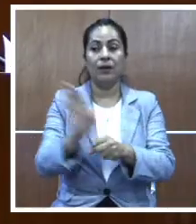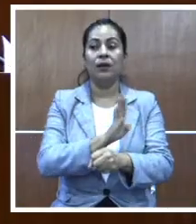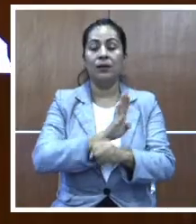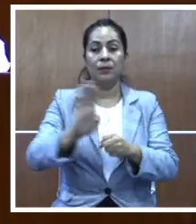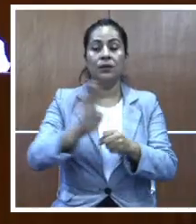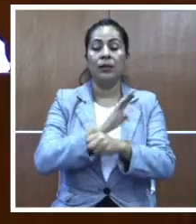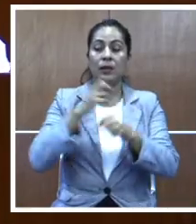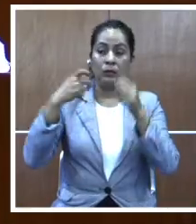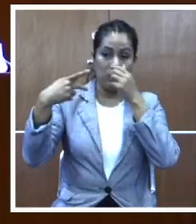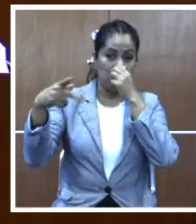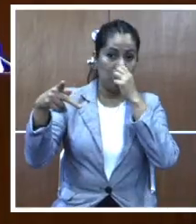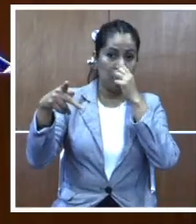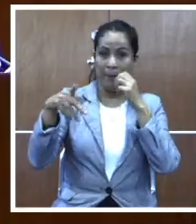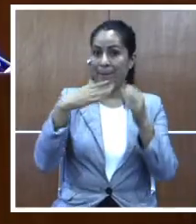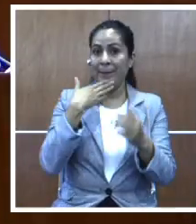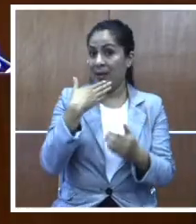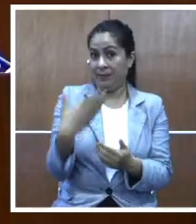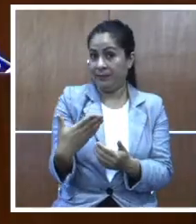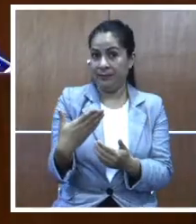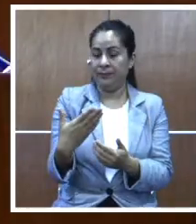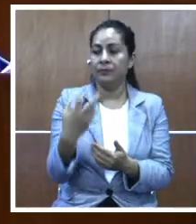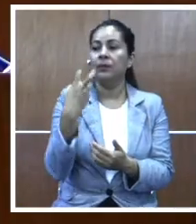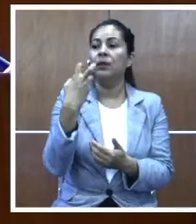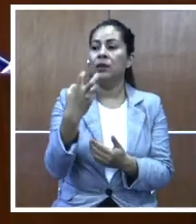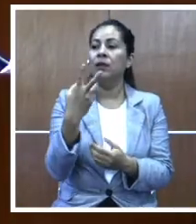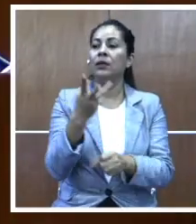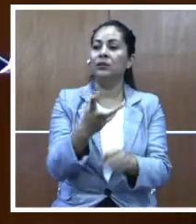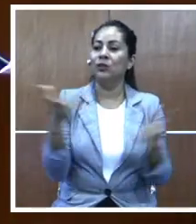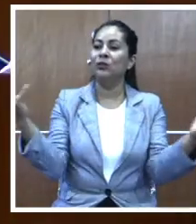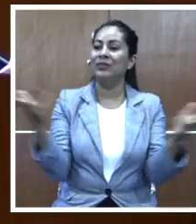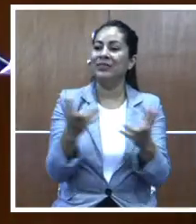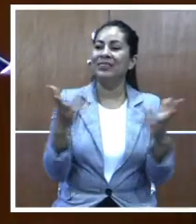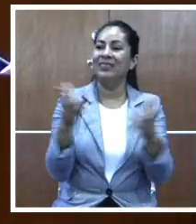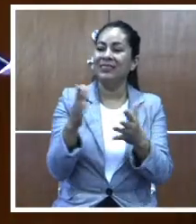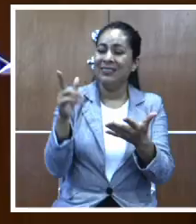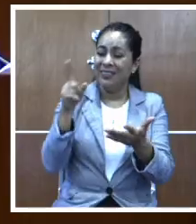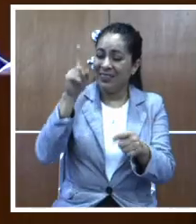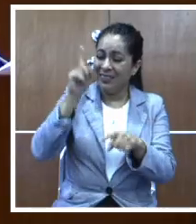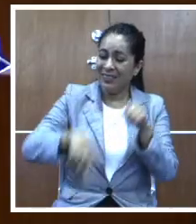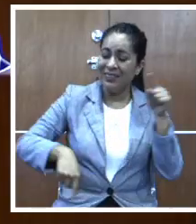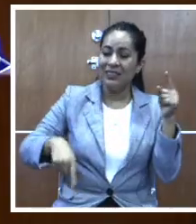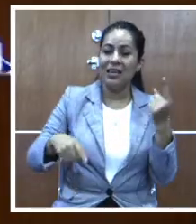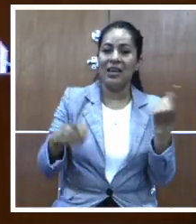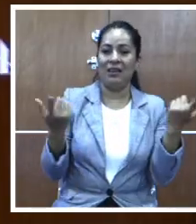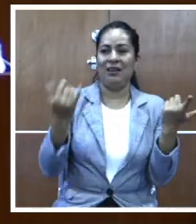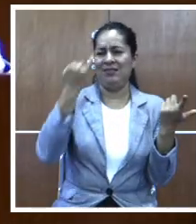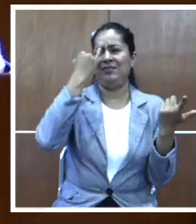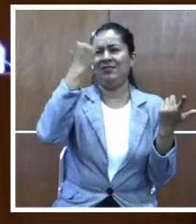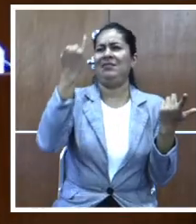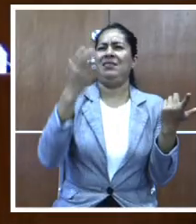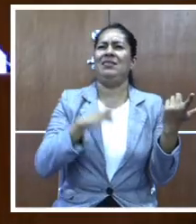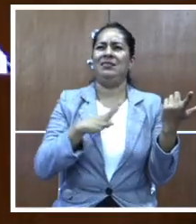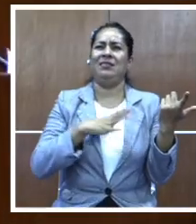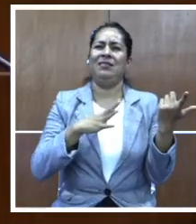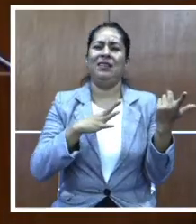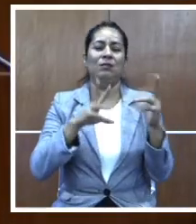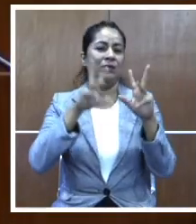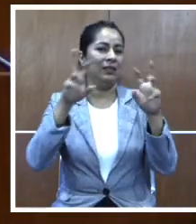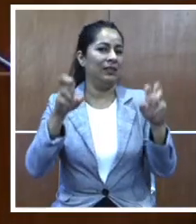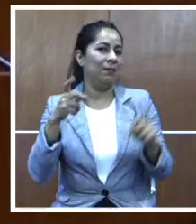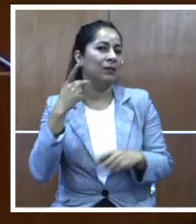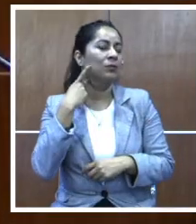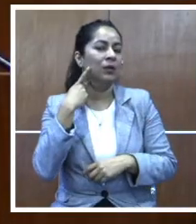su bienestar. Y esto nos invita a hacer a un lado las preferencias que tenemos políticamente